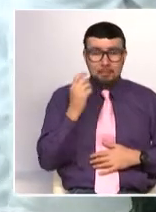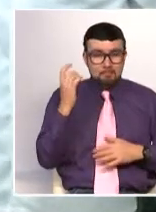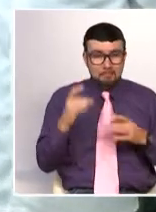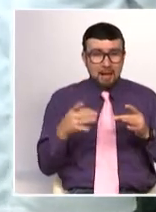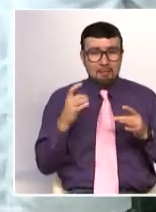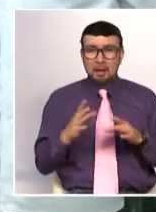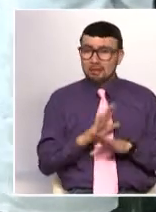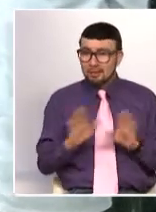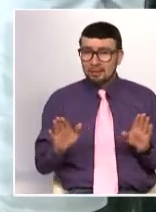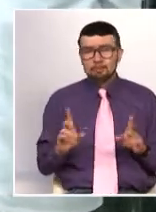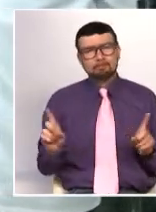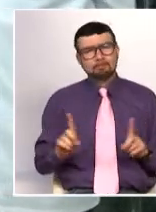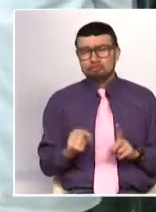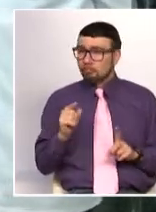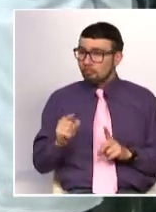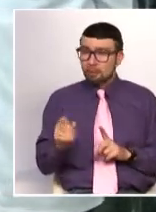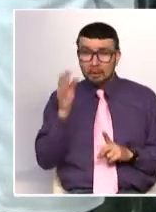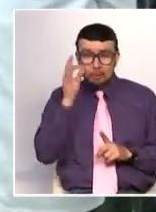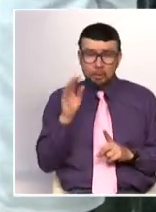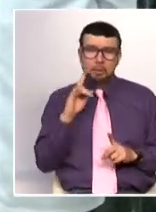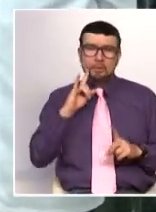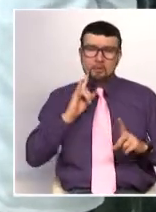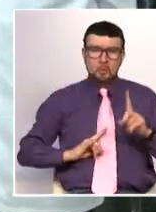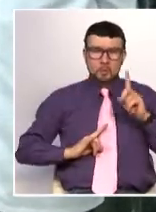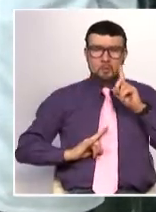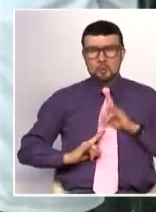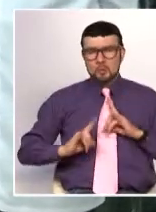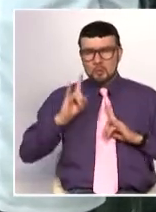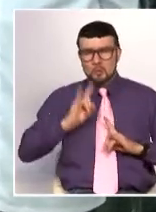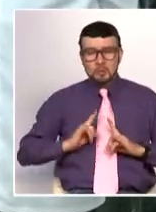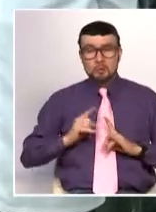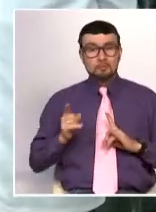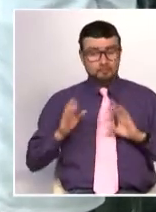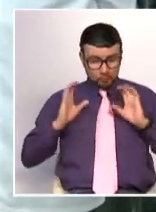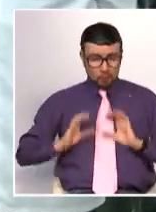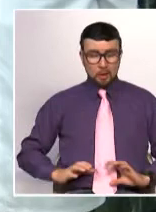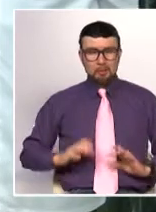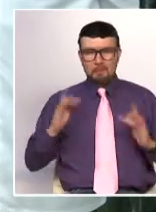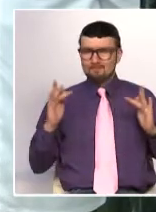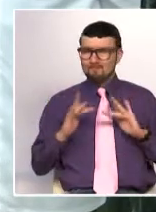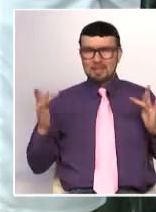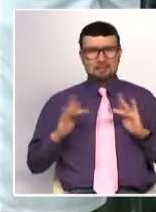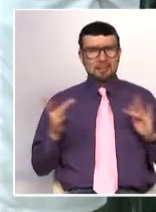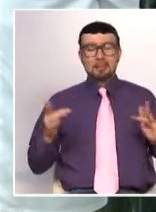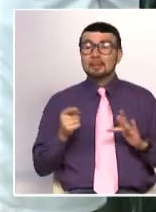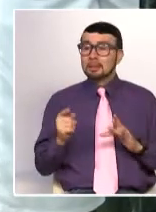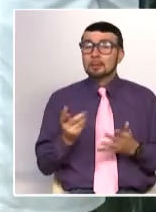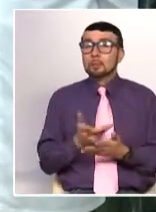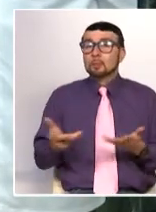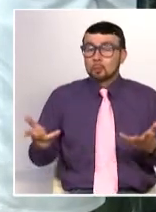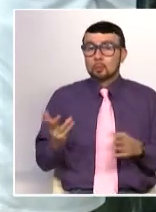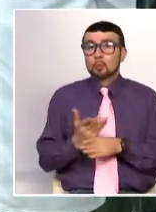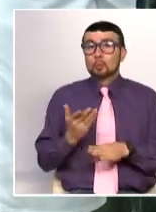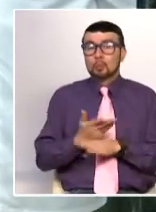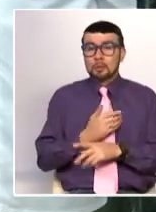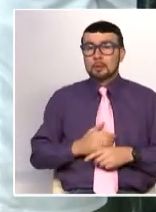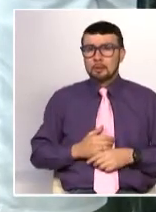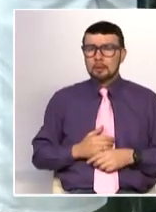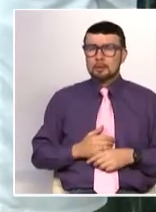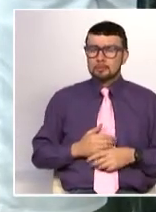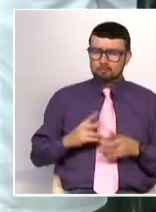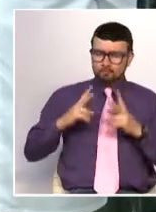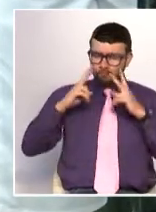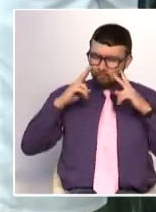actuar como una interferencia en todo el cuerpo hacemos este análisis y encontramos que